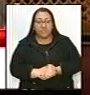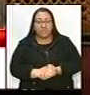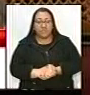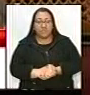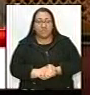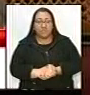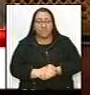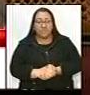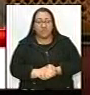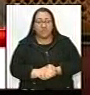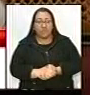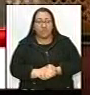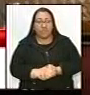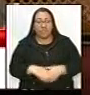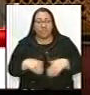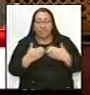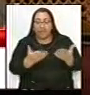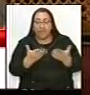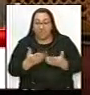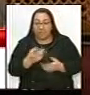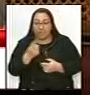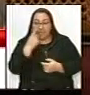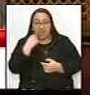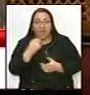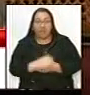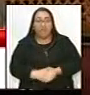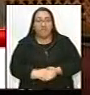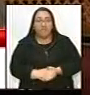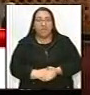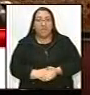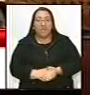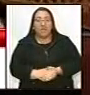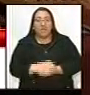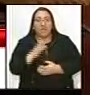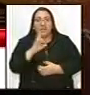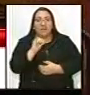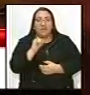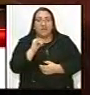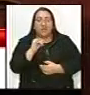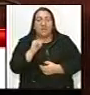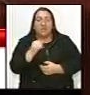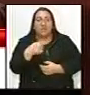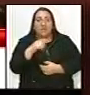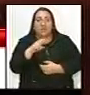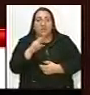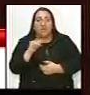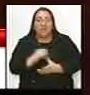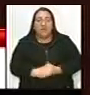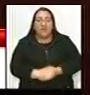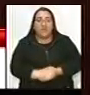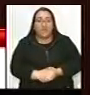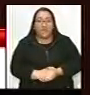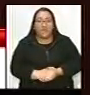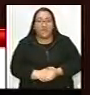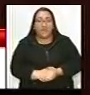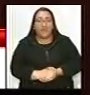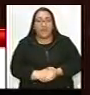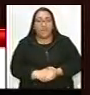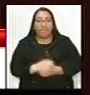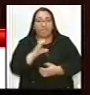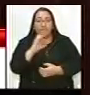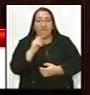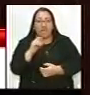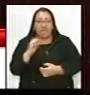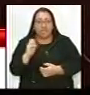a la comunidad sr el modisto final a jorge castro y al señor